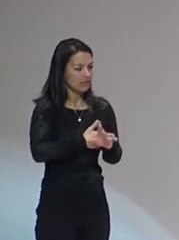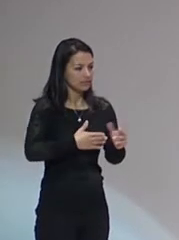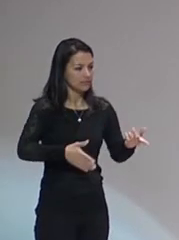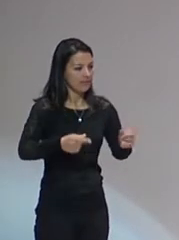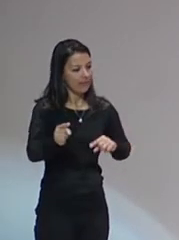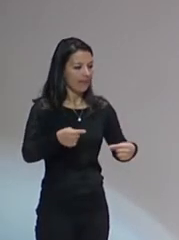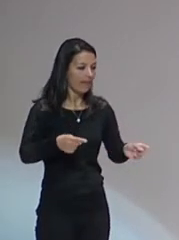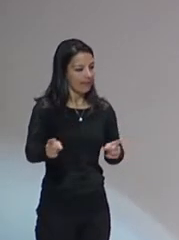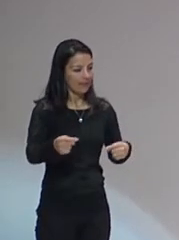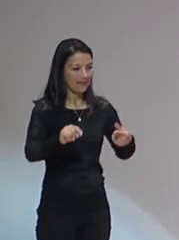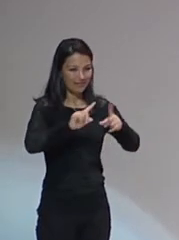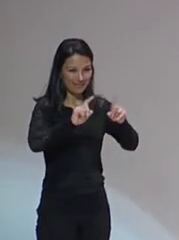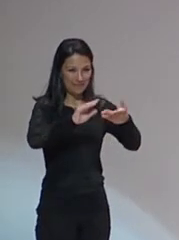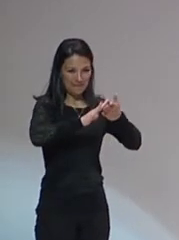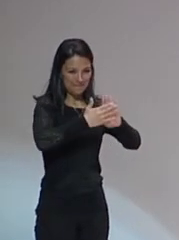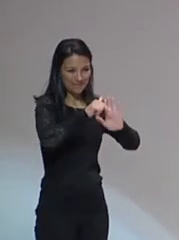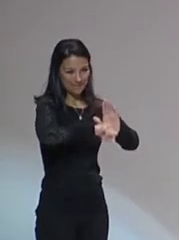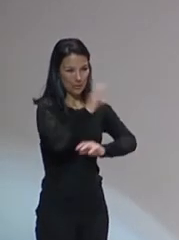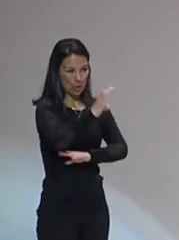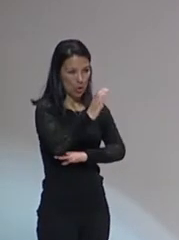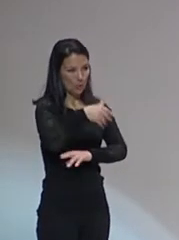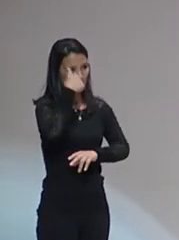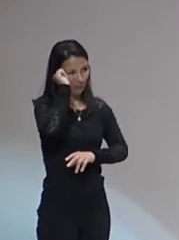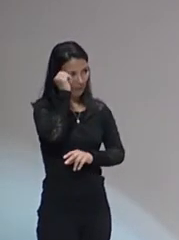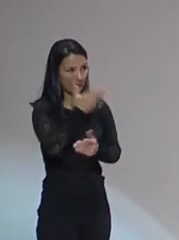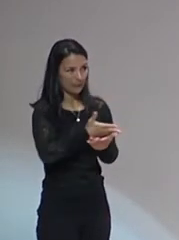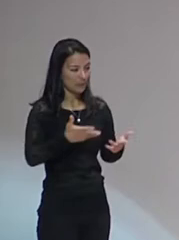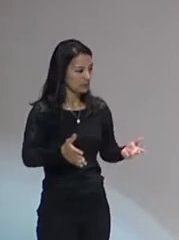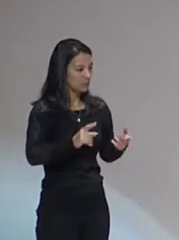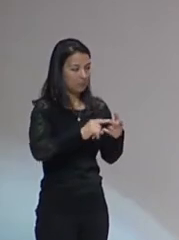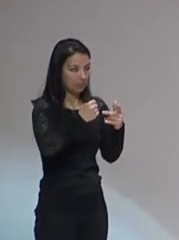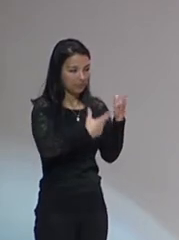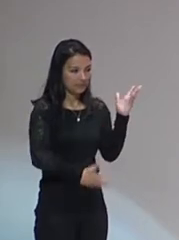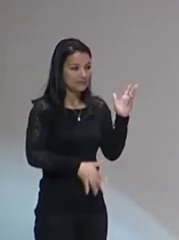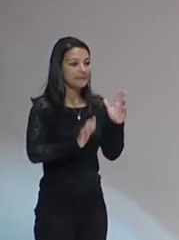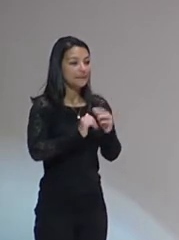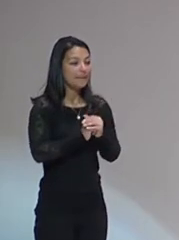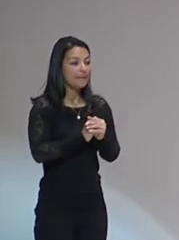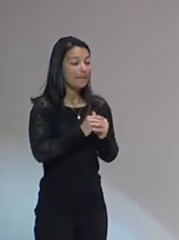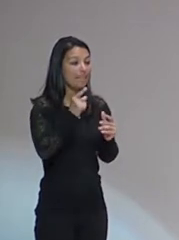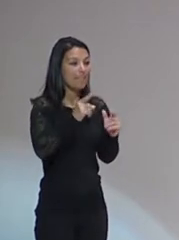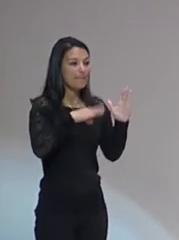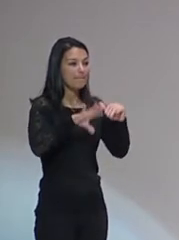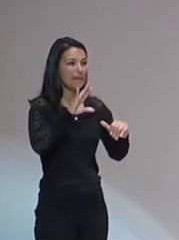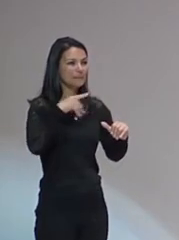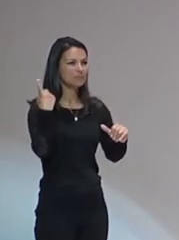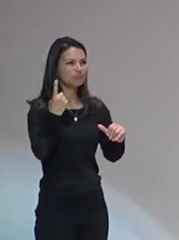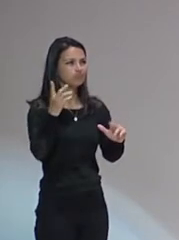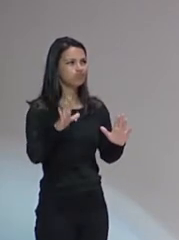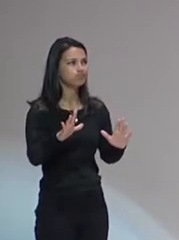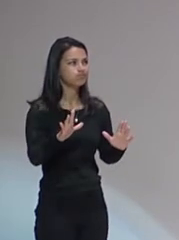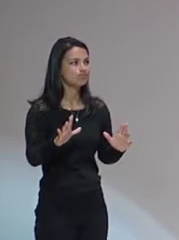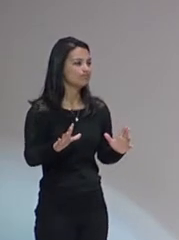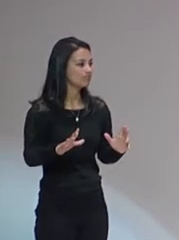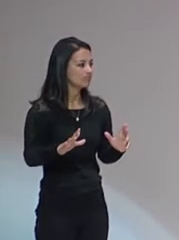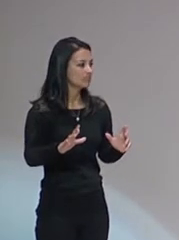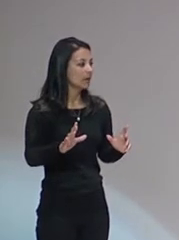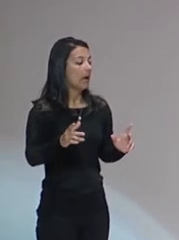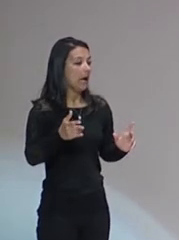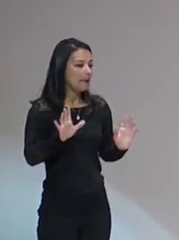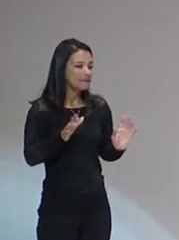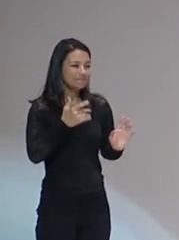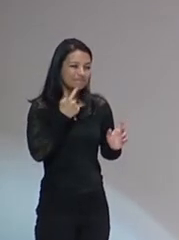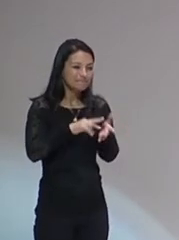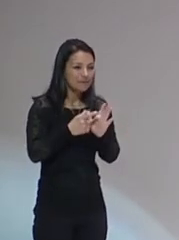sobre paz aquí en Colombia y memoria, etcétera, gira en torno, es decir, Nosotros a